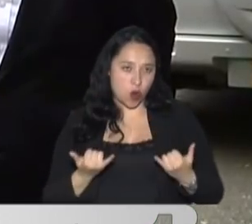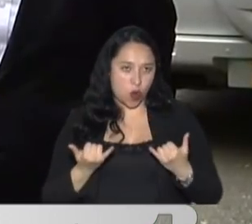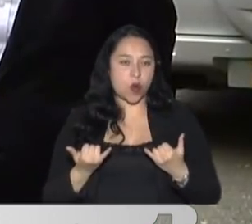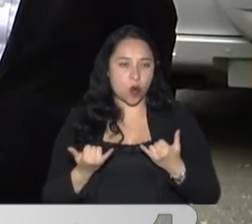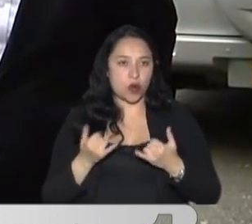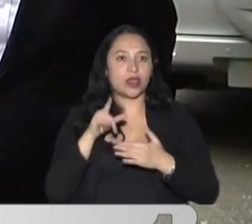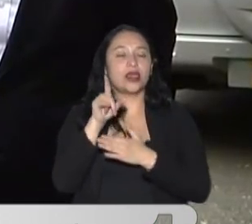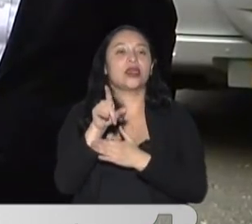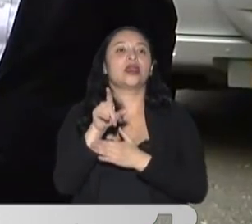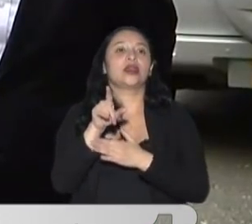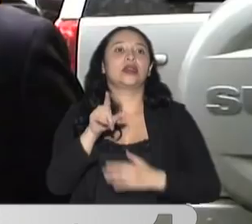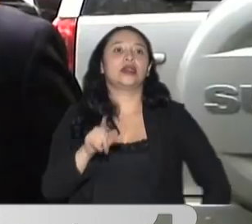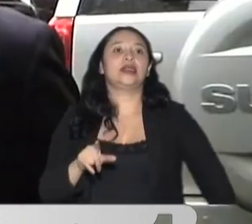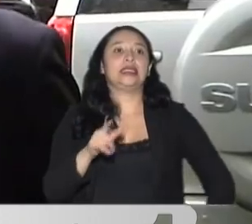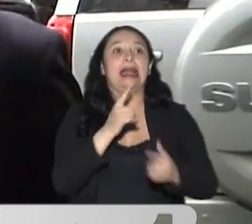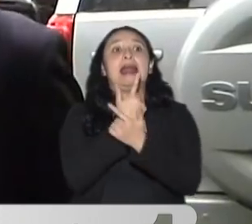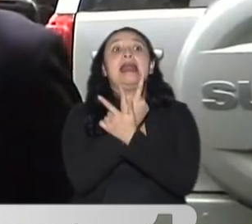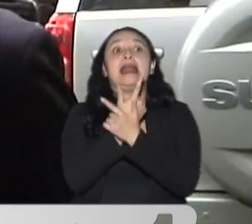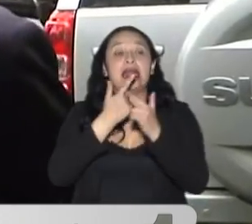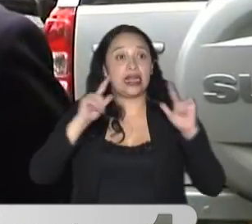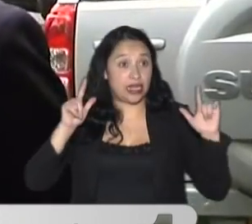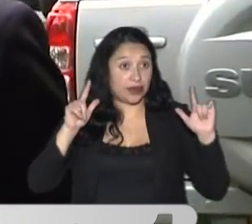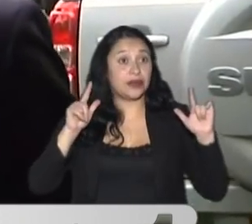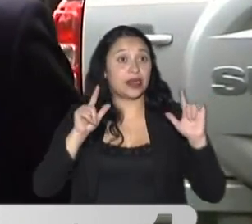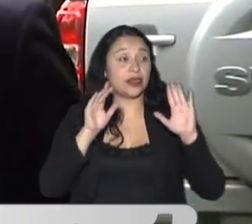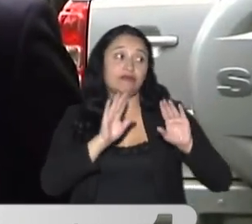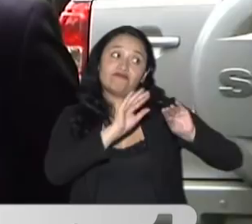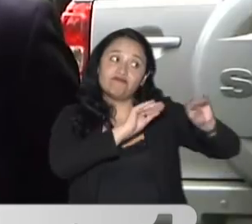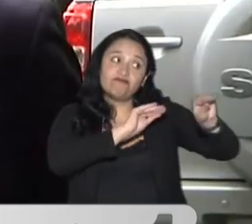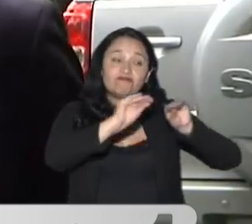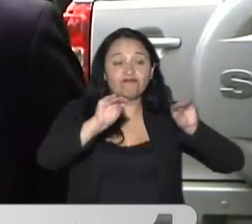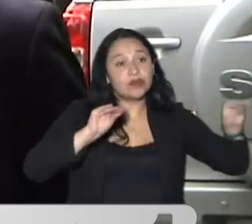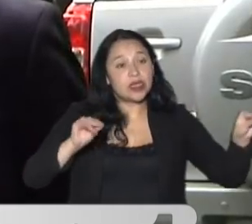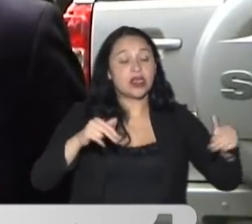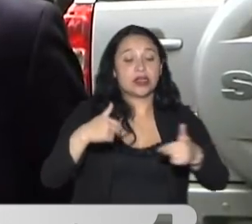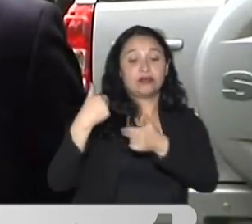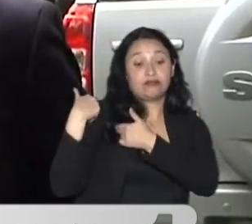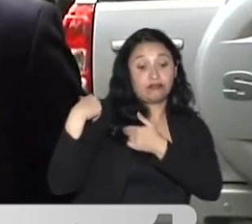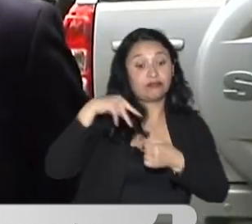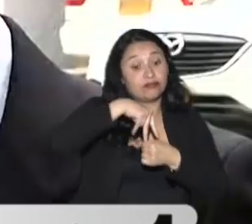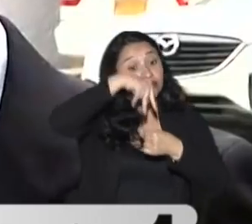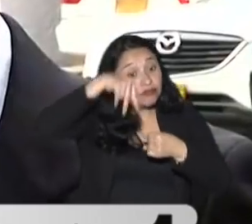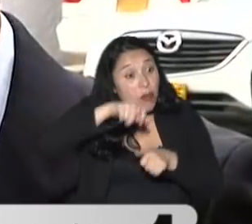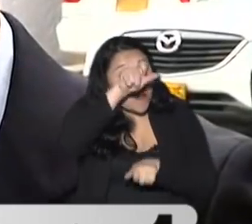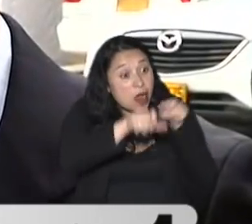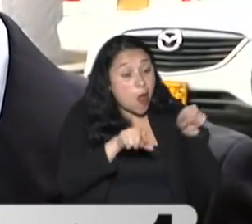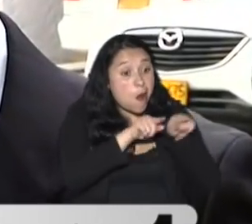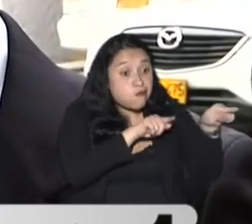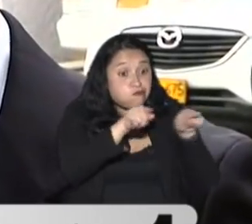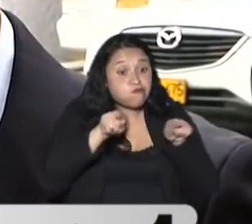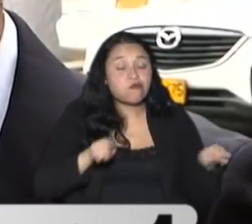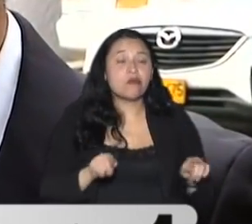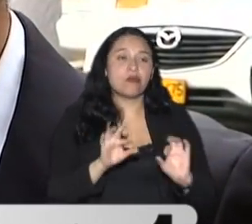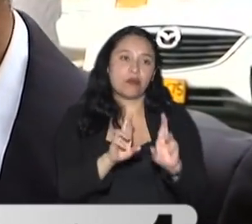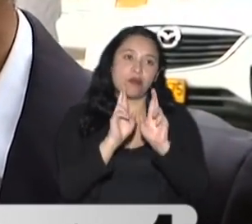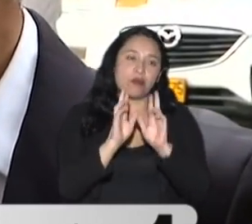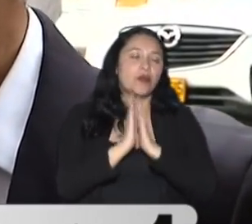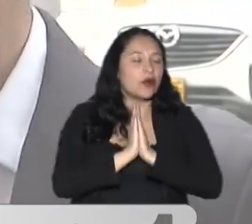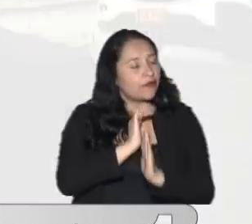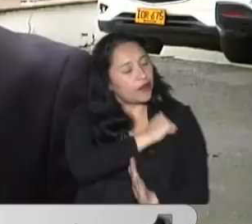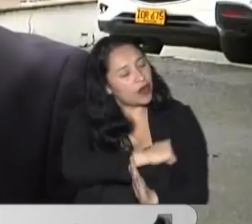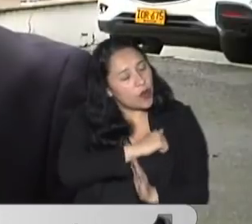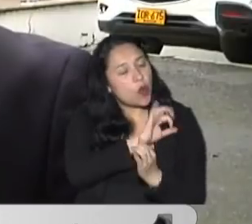funciones tras recobrar la libertad, alertó sobre la responsabilidad de los ciudadanos para evitar que el virus siga en aumento.